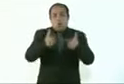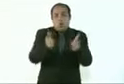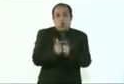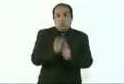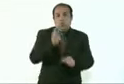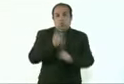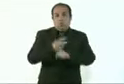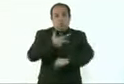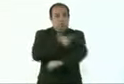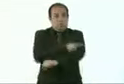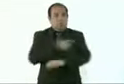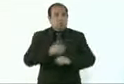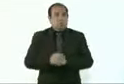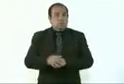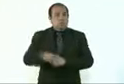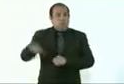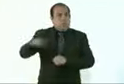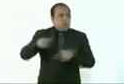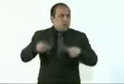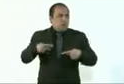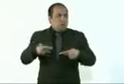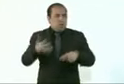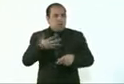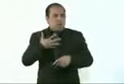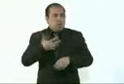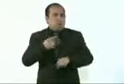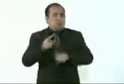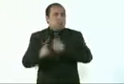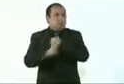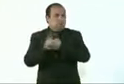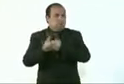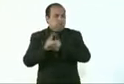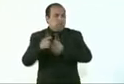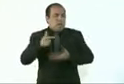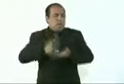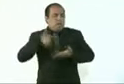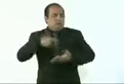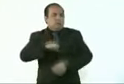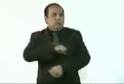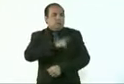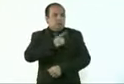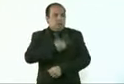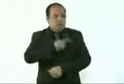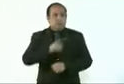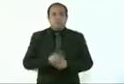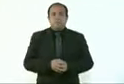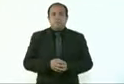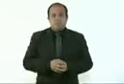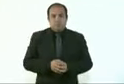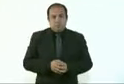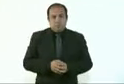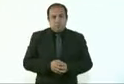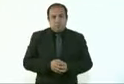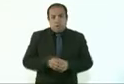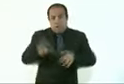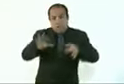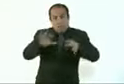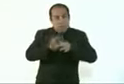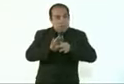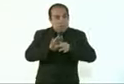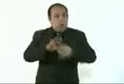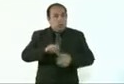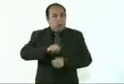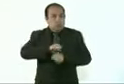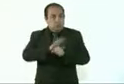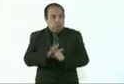segunda dosis son personas que normalmente tienen problemas bastante graves de salud y concomitantes al COVID que hacen